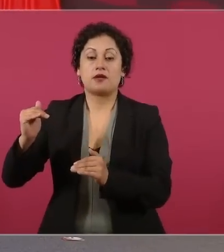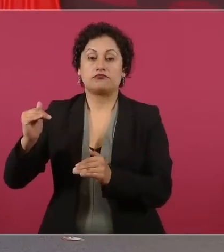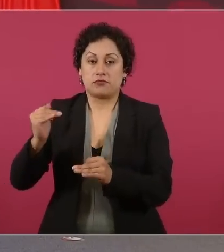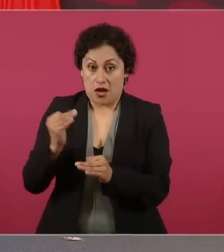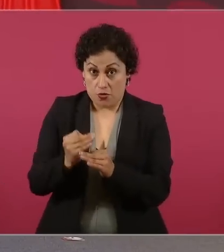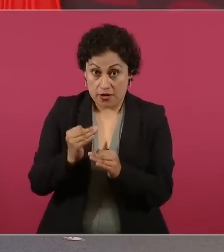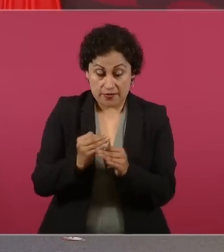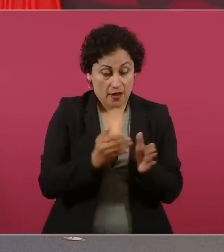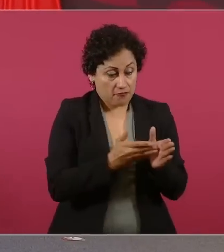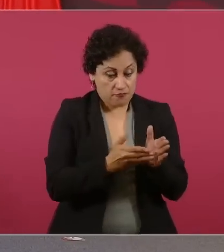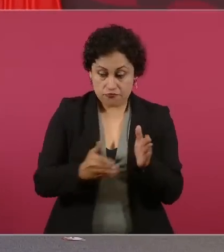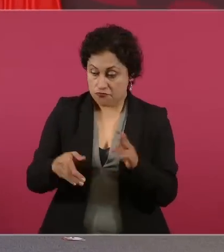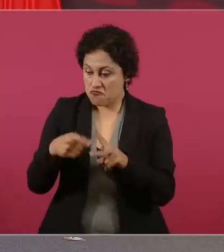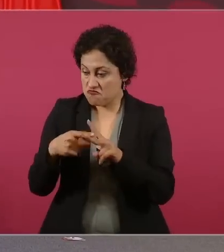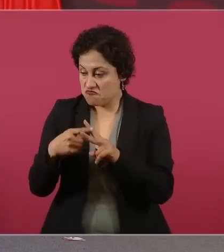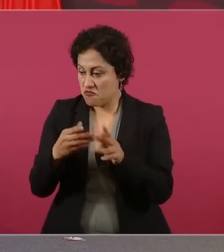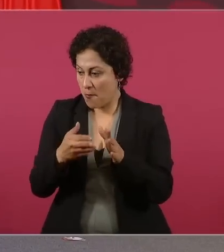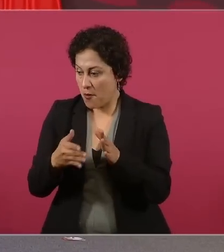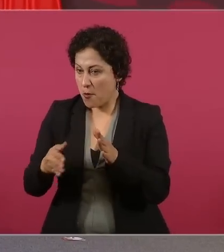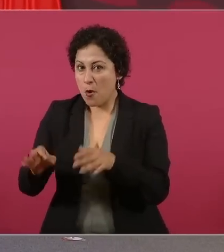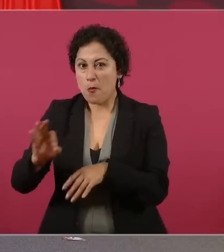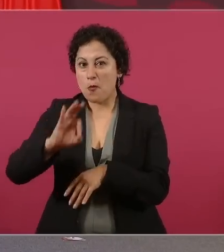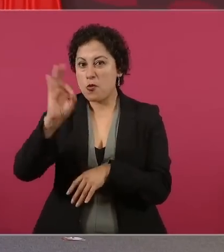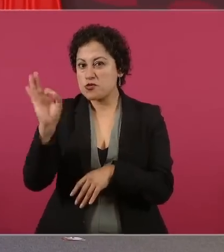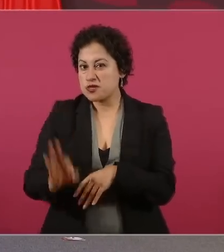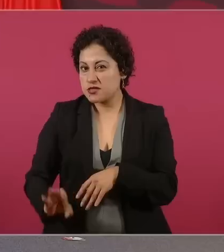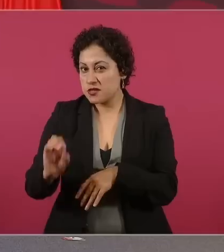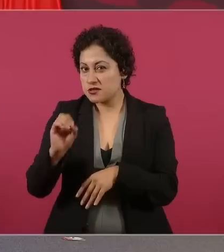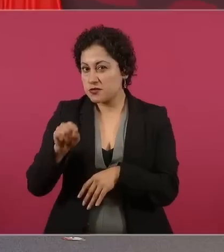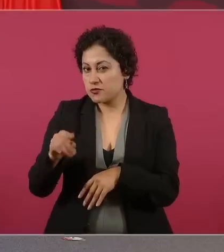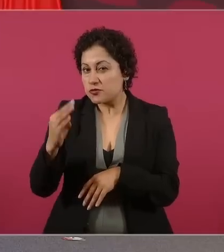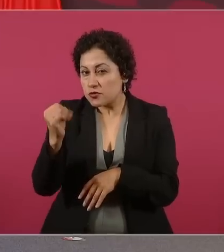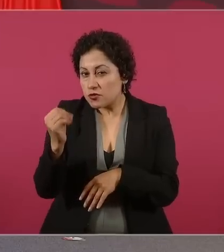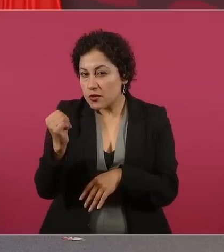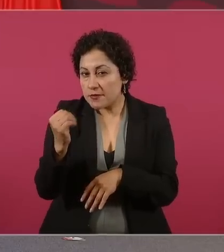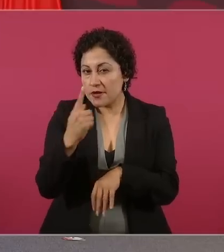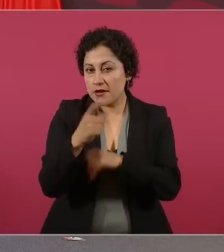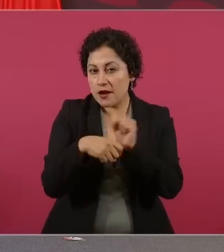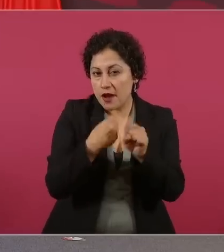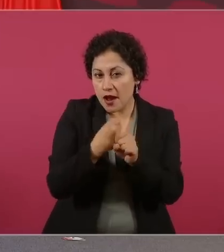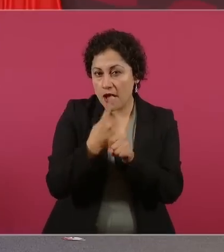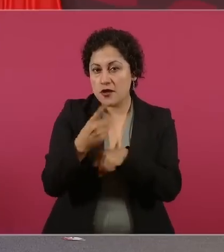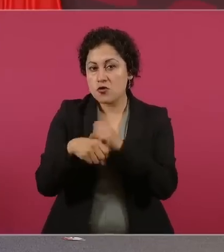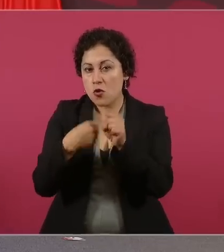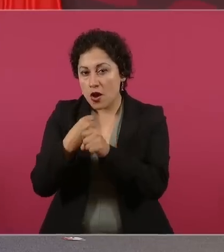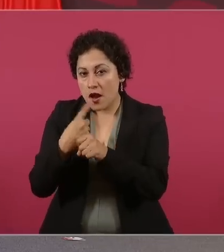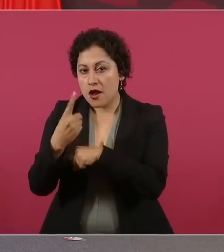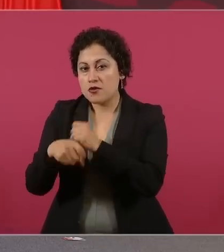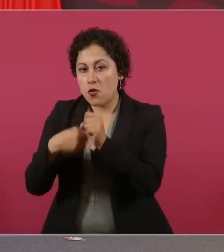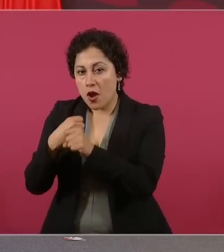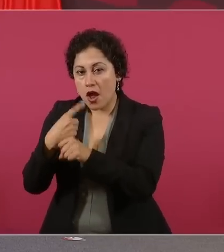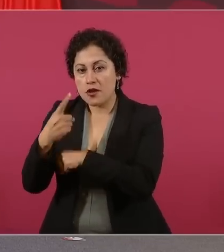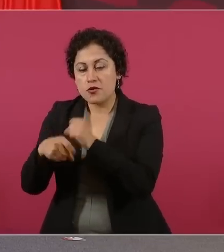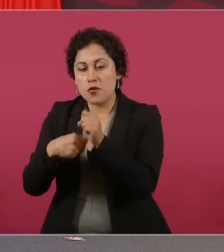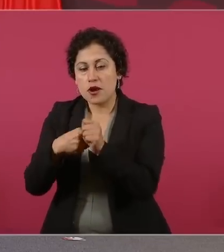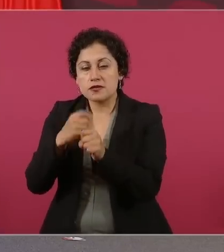ahora, 0.9, promedio anual, casi 1%,